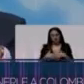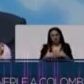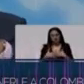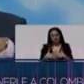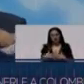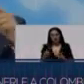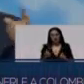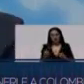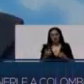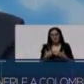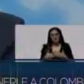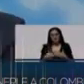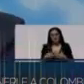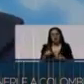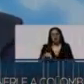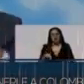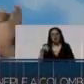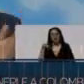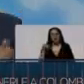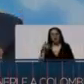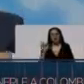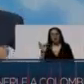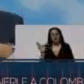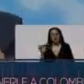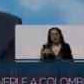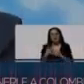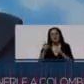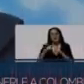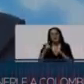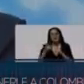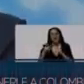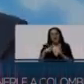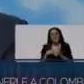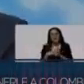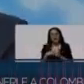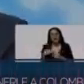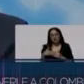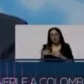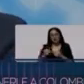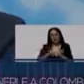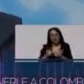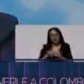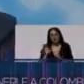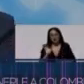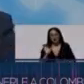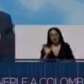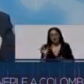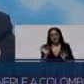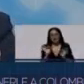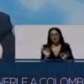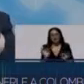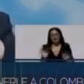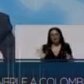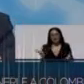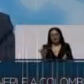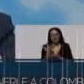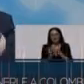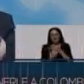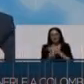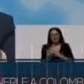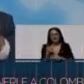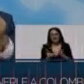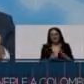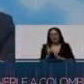Rusia. Pero muchos protestan y salen a la calle y gritan contra Putin. Increíble, en un régimen de la